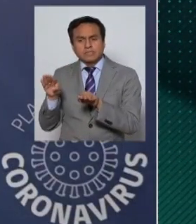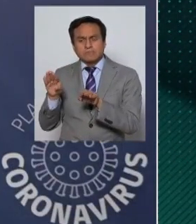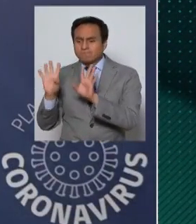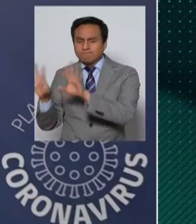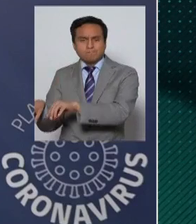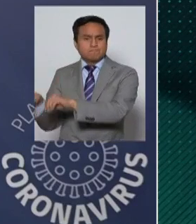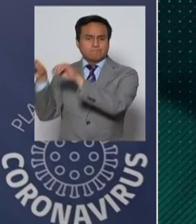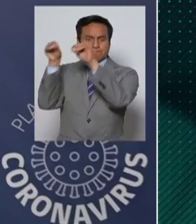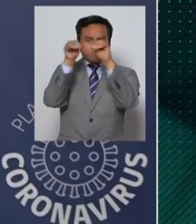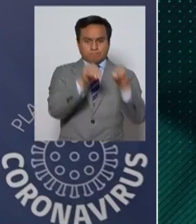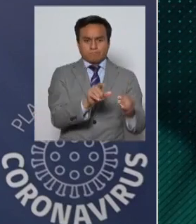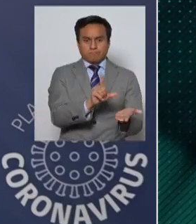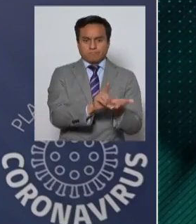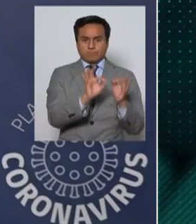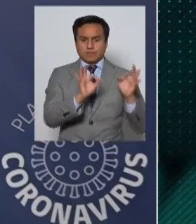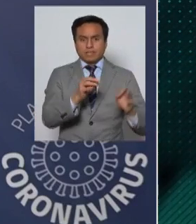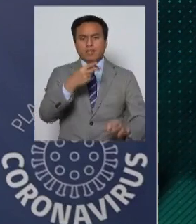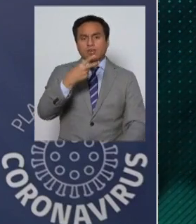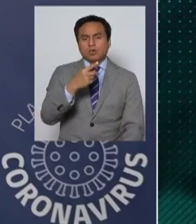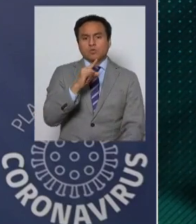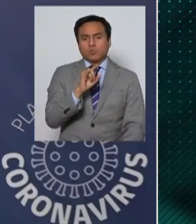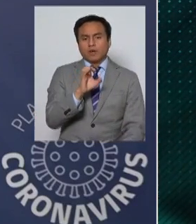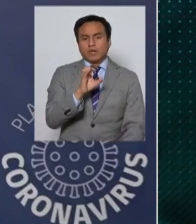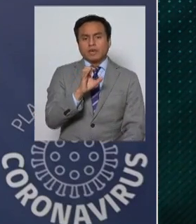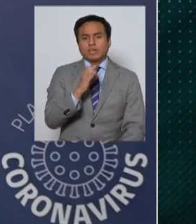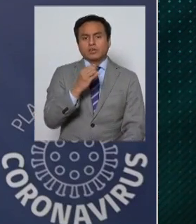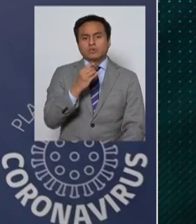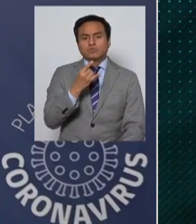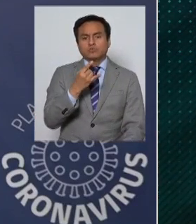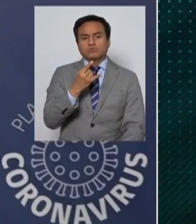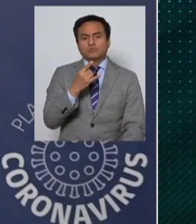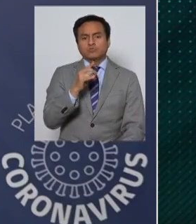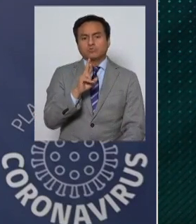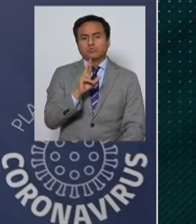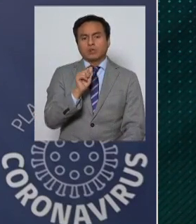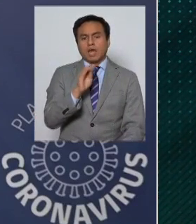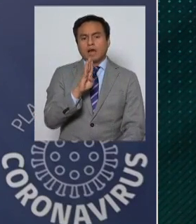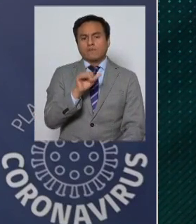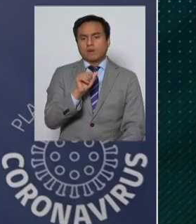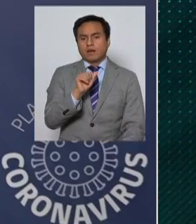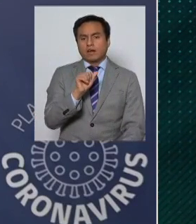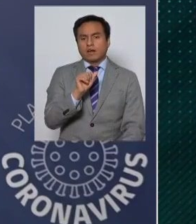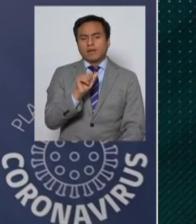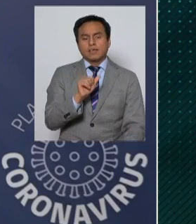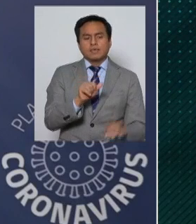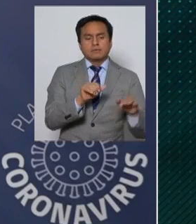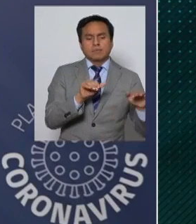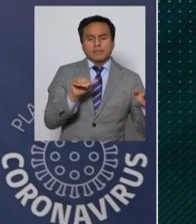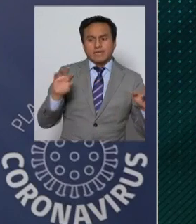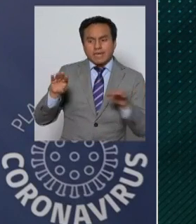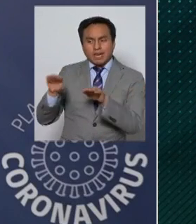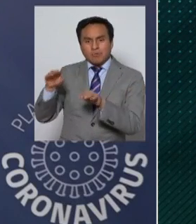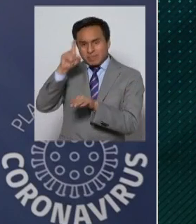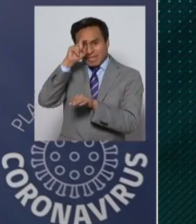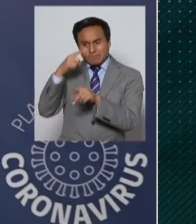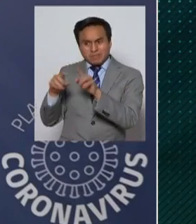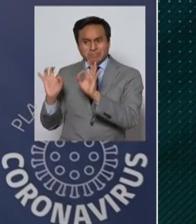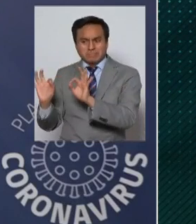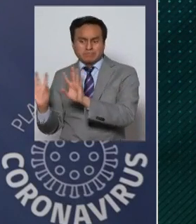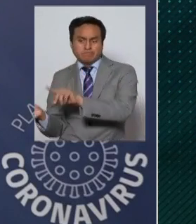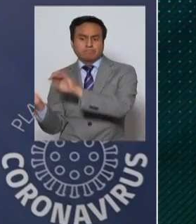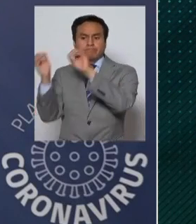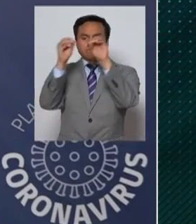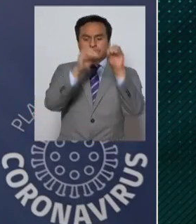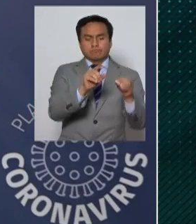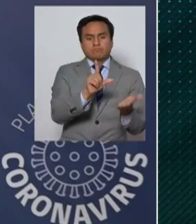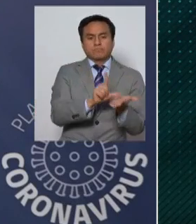hacia este Centro Hospitalario Huechuraba. ¿Con qué objetivo? Con el objetivo de convertir las camas básicas, medias, de los hospitales en camas